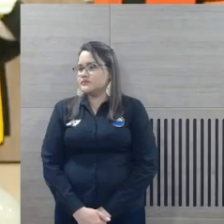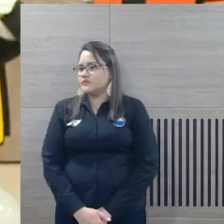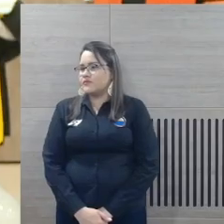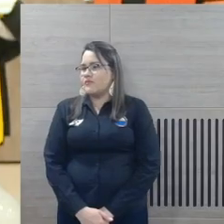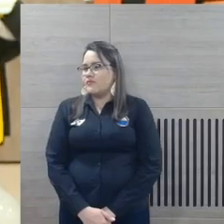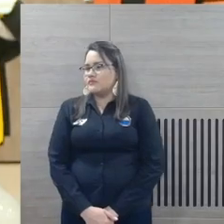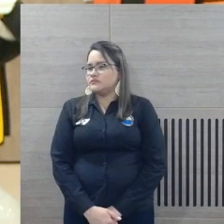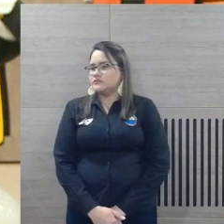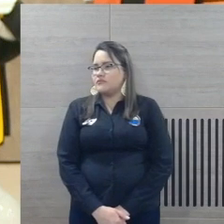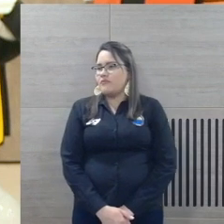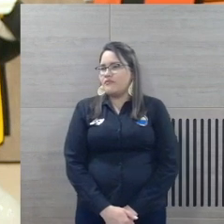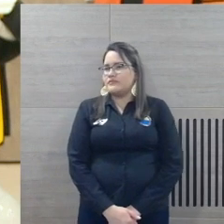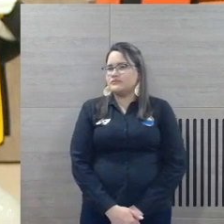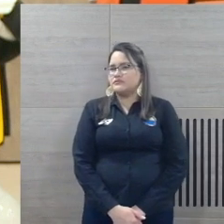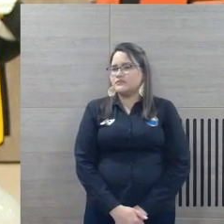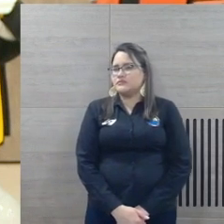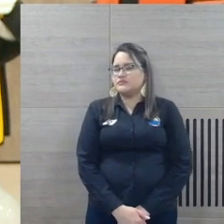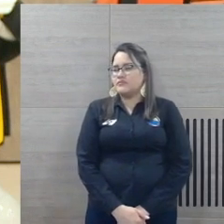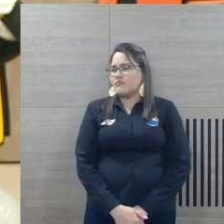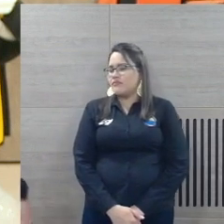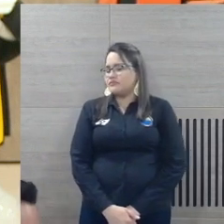Contador público.